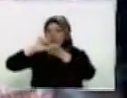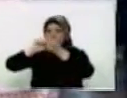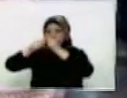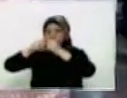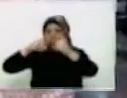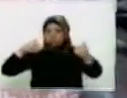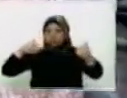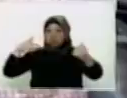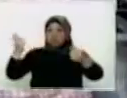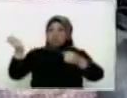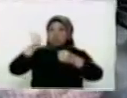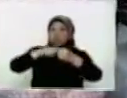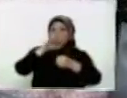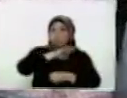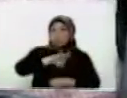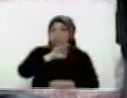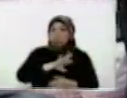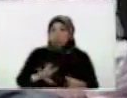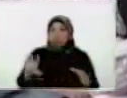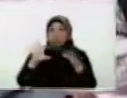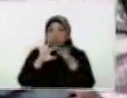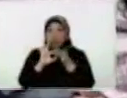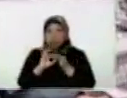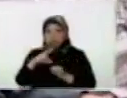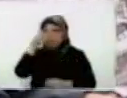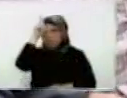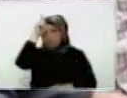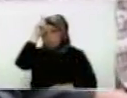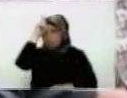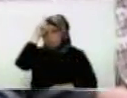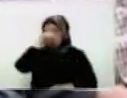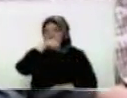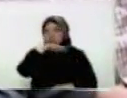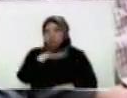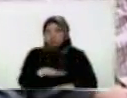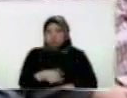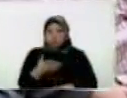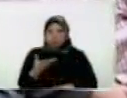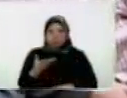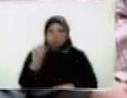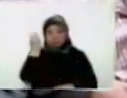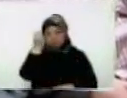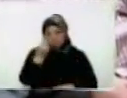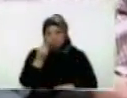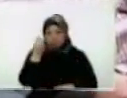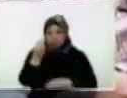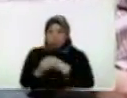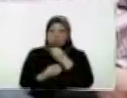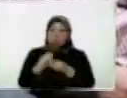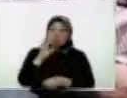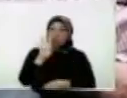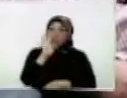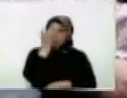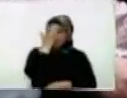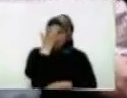Soviética. Es decir, cuando usted evalúa todo el marco histórico vigente, vemos cómo el 4 de